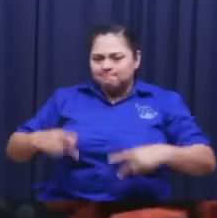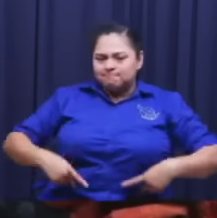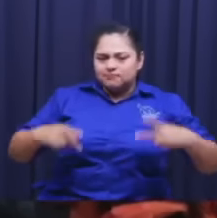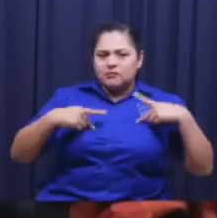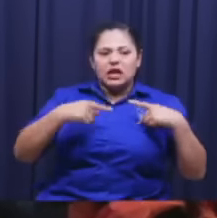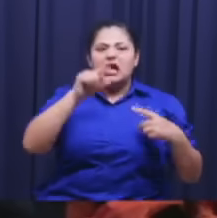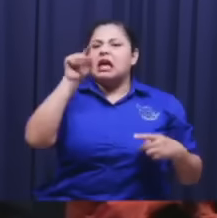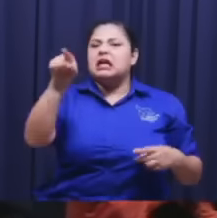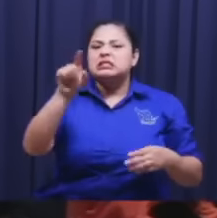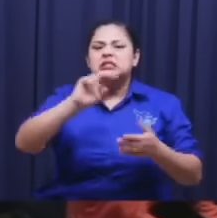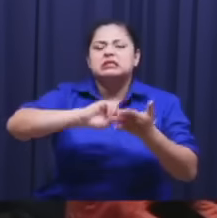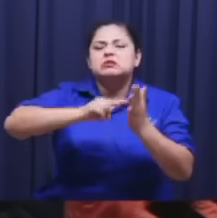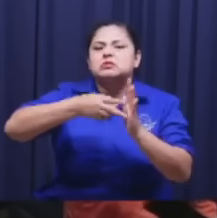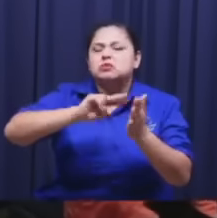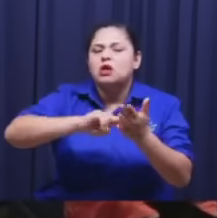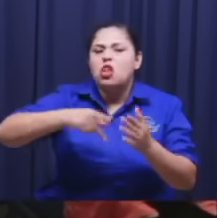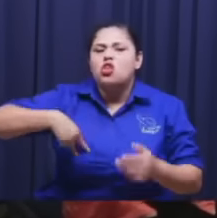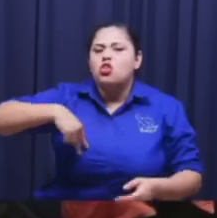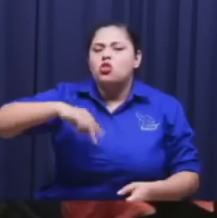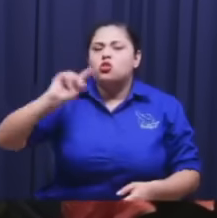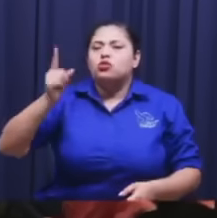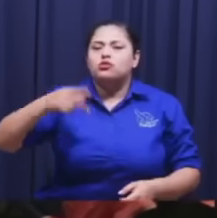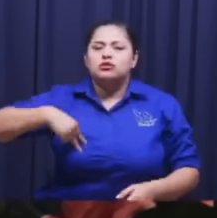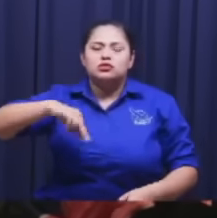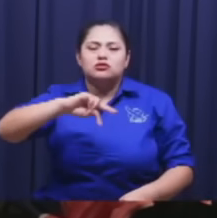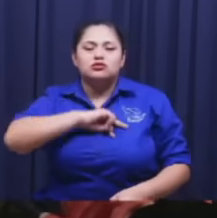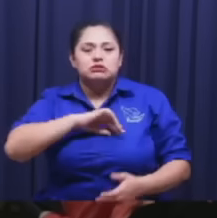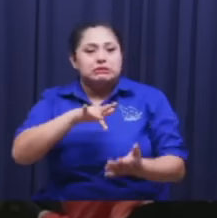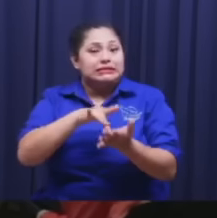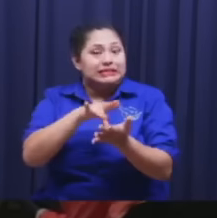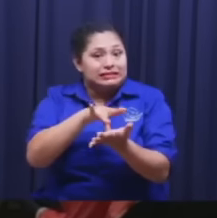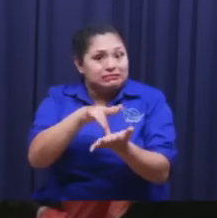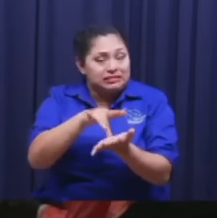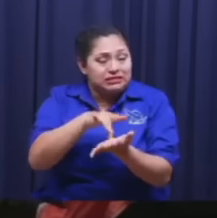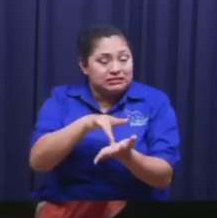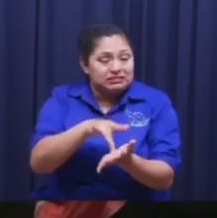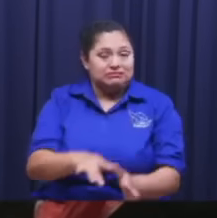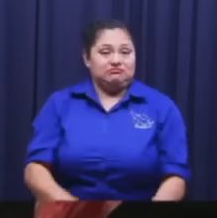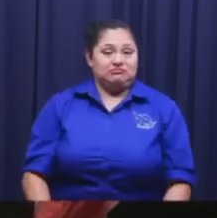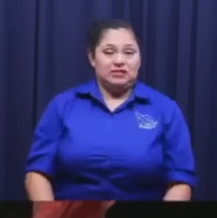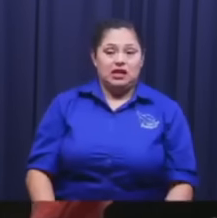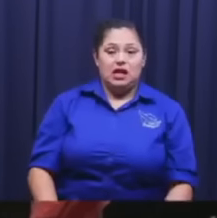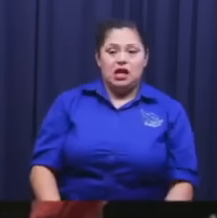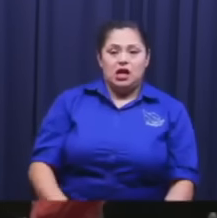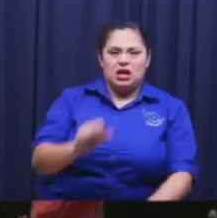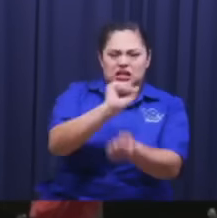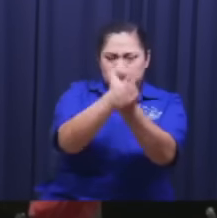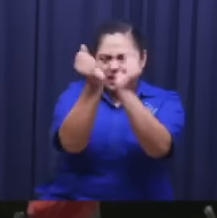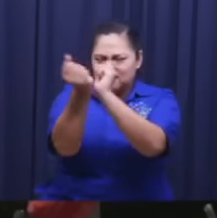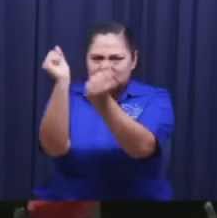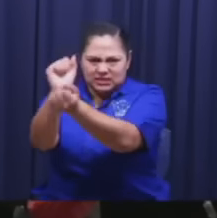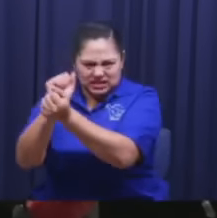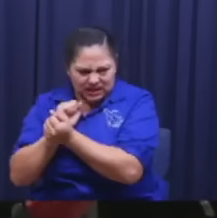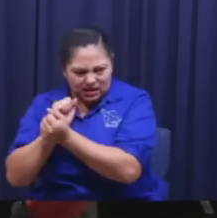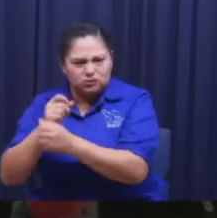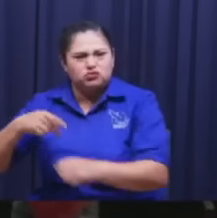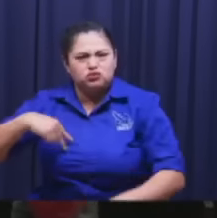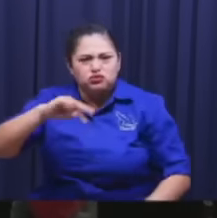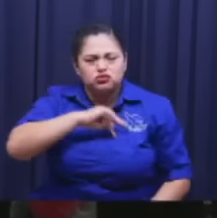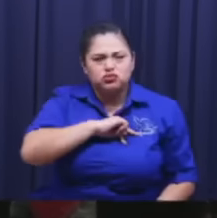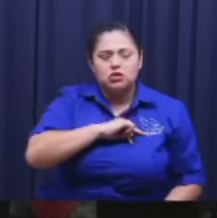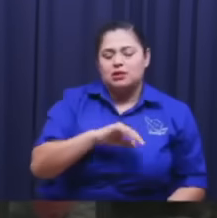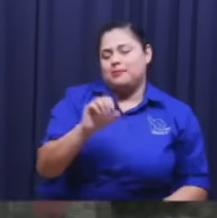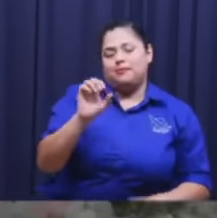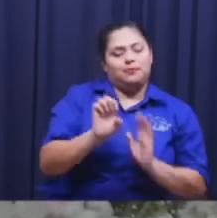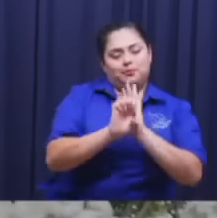aquellas cuestiones en donde nosotros éramos débiles, en donde lo que nos tenía esclavizado. Por ejemplo,